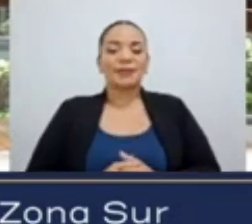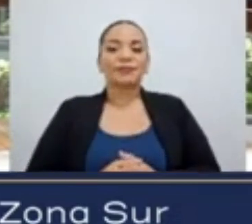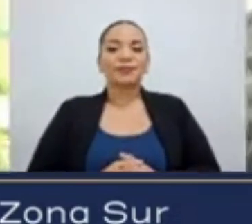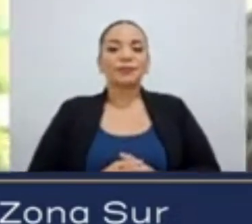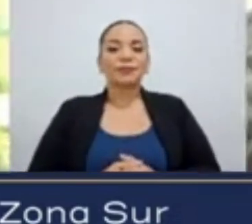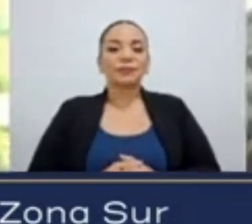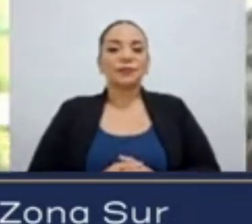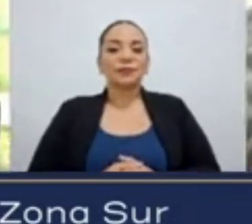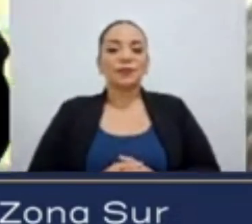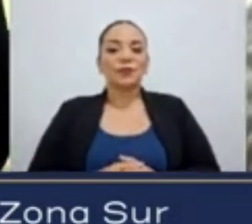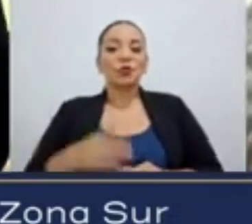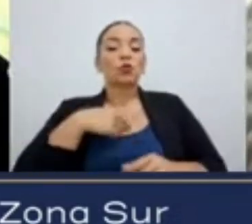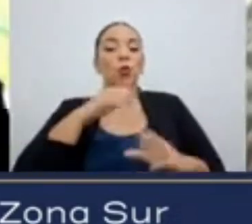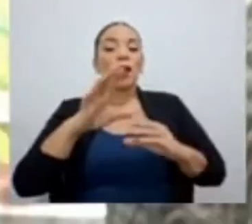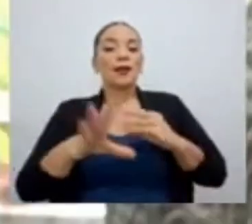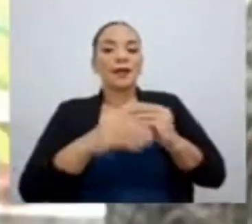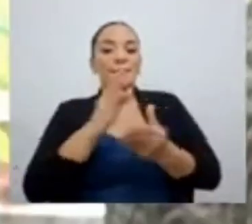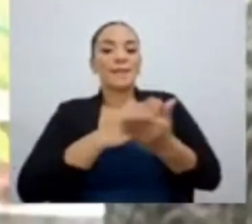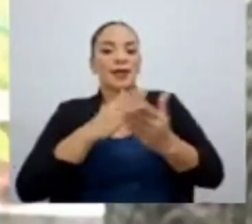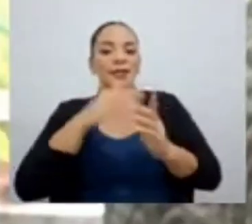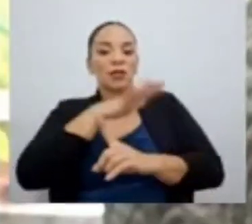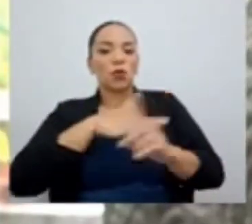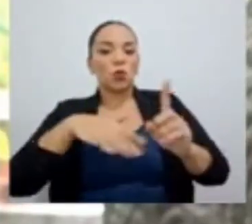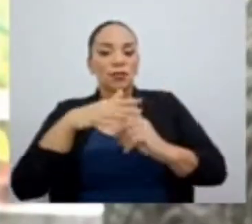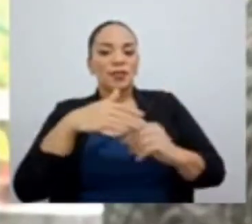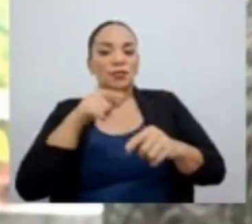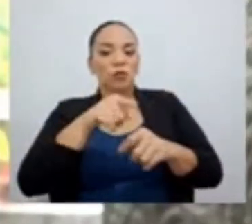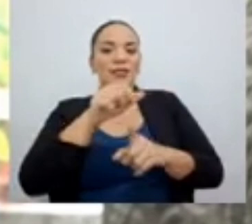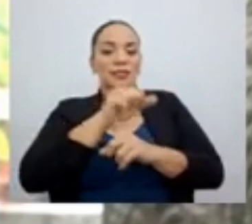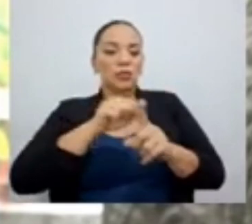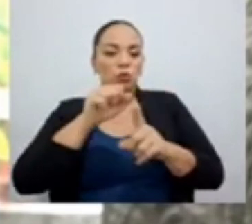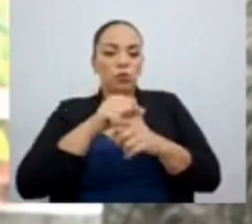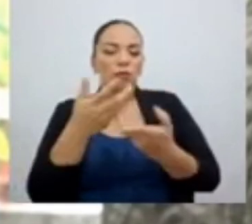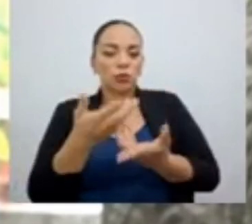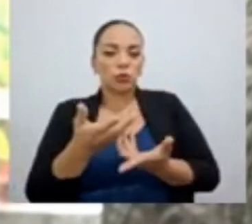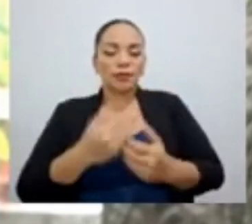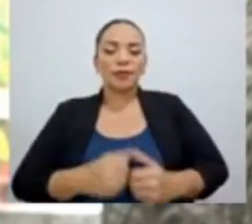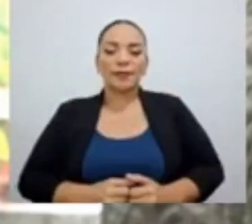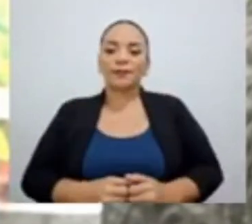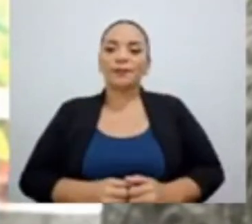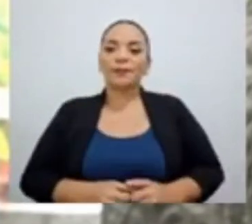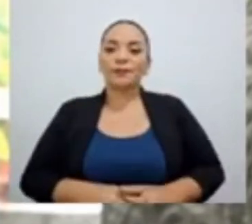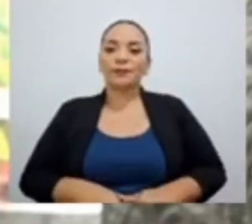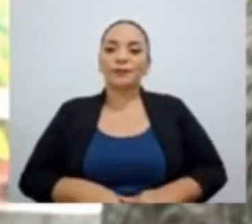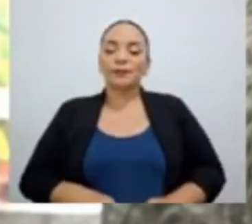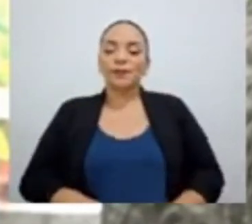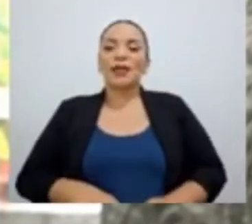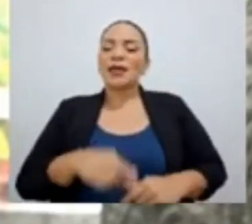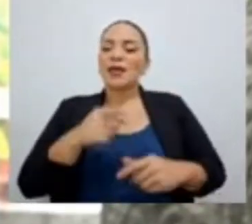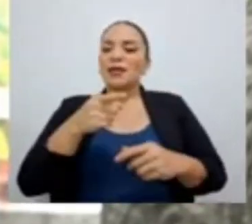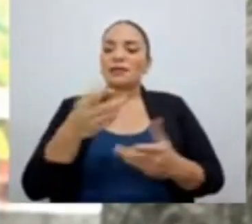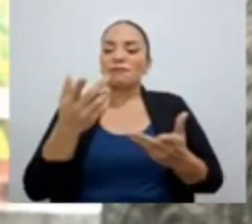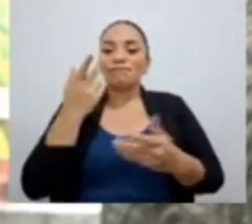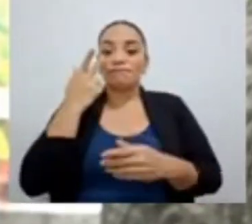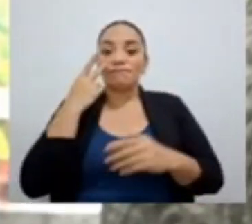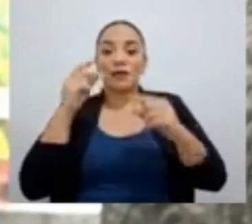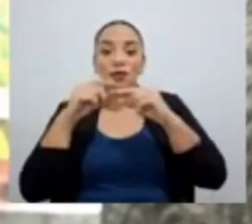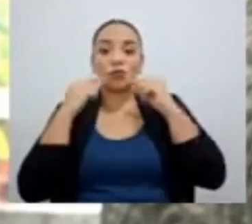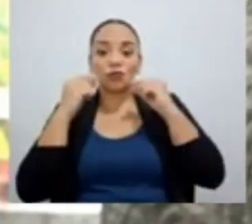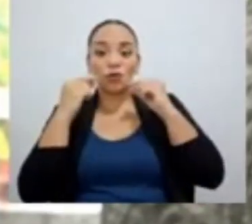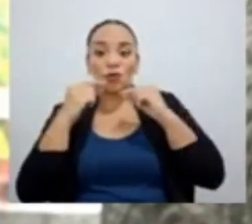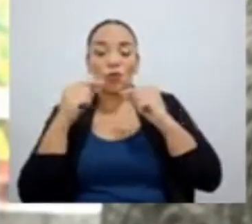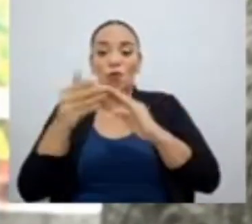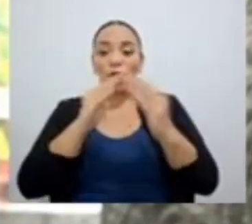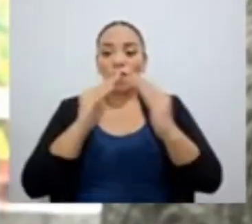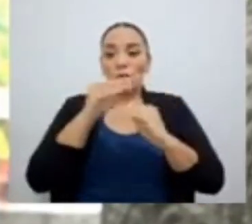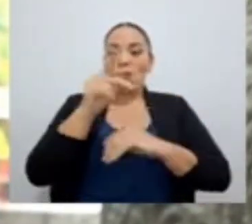agregar, como parte del contexto, que esto es una situación, don Rodrigo, que el pueblo de Pérez Celedón,